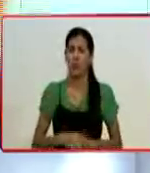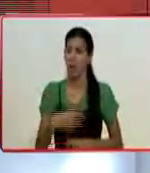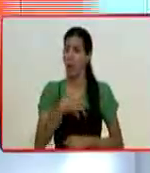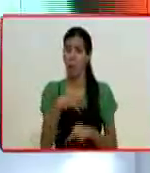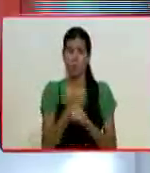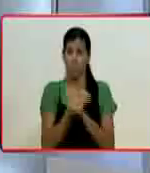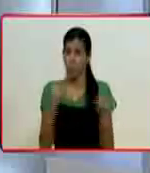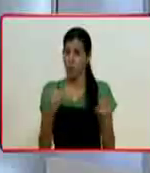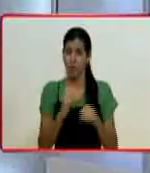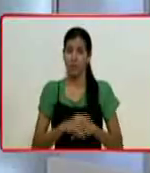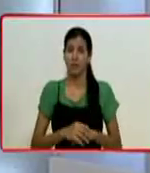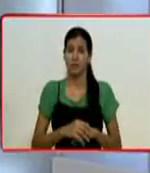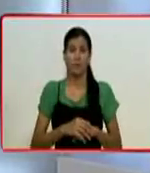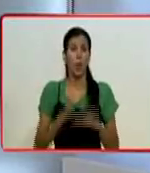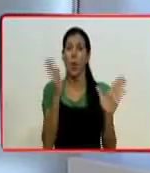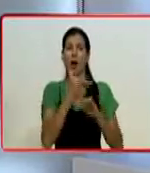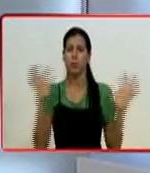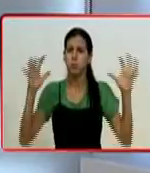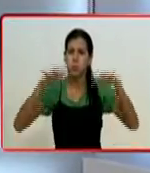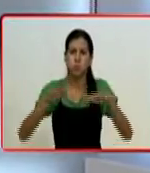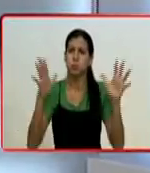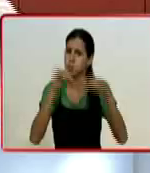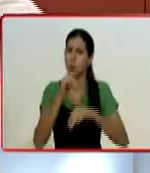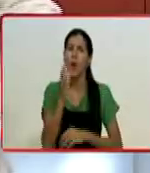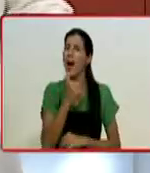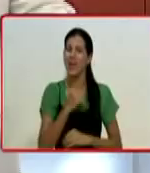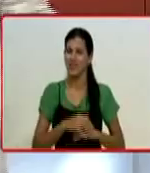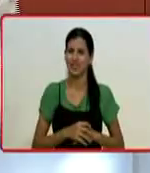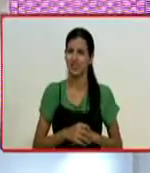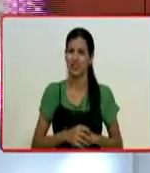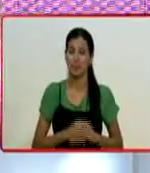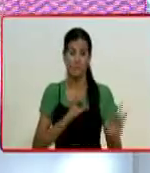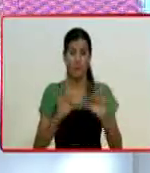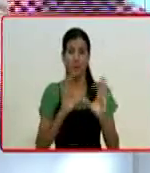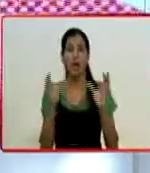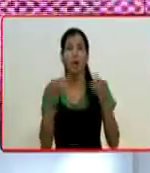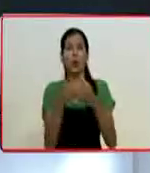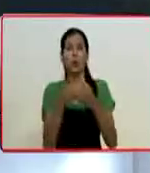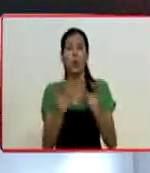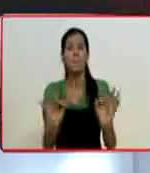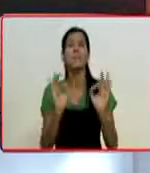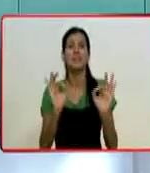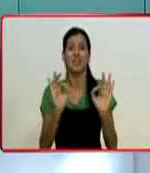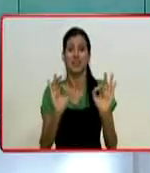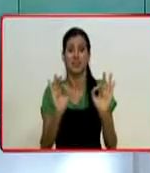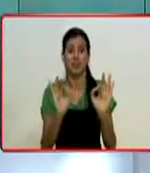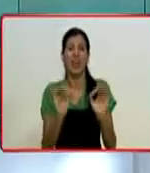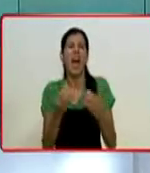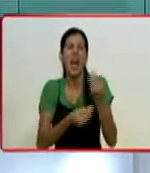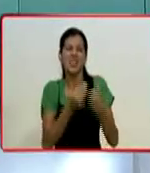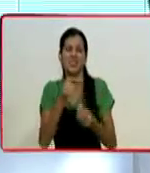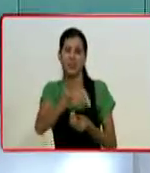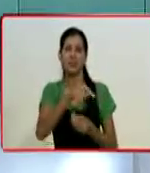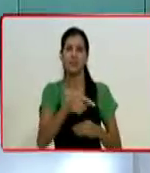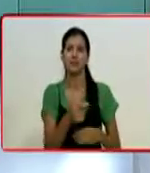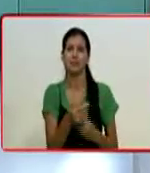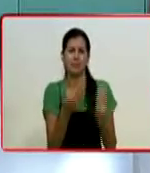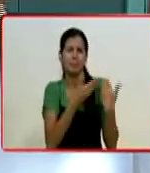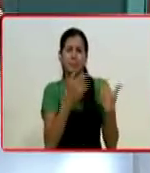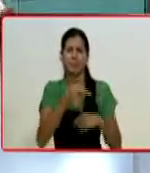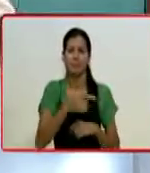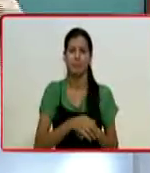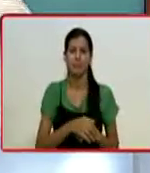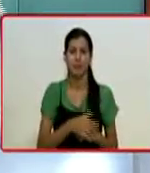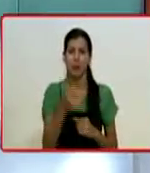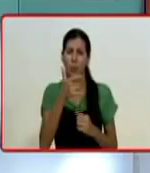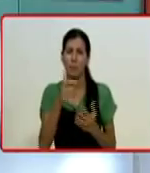tener poder de convocatoria, estructuran grupos de élites que se encargan, por una parte, de desestabilizar y